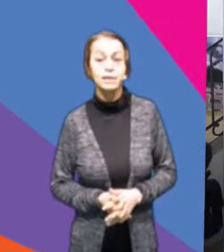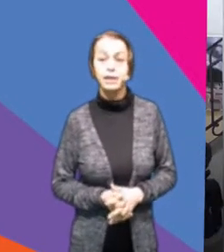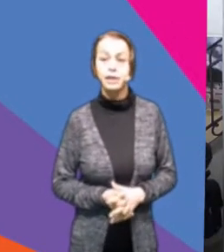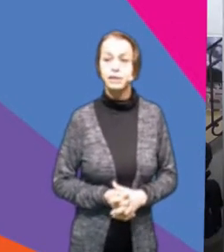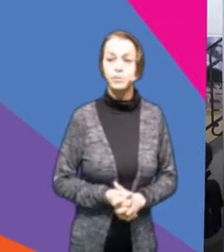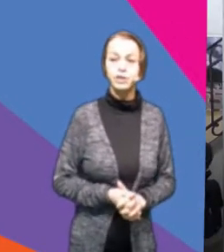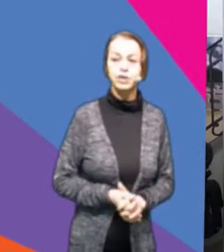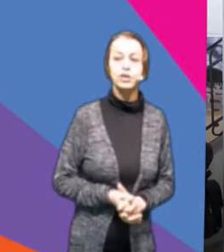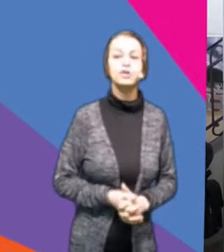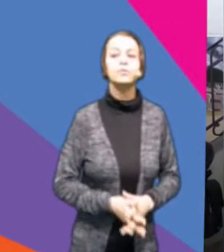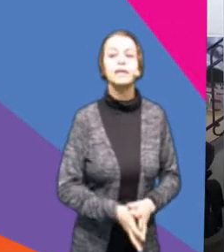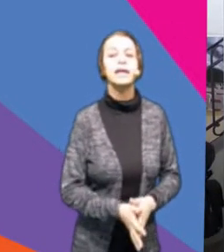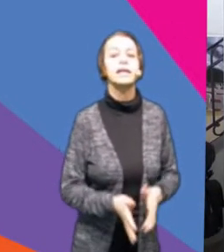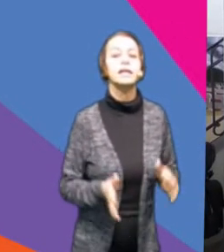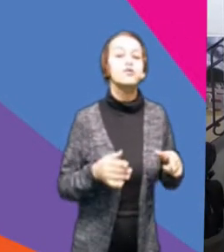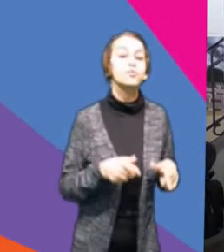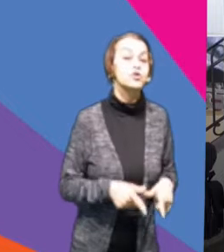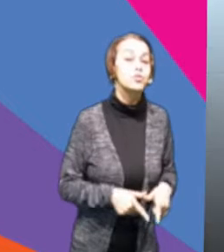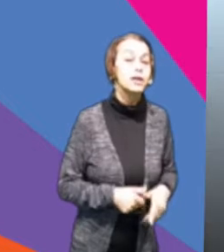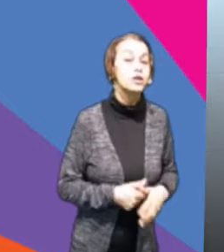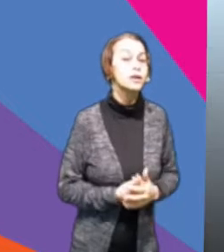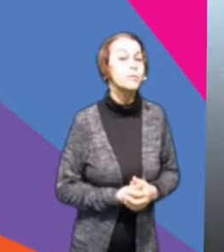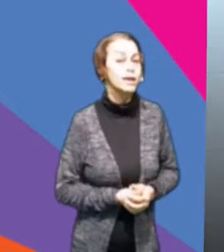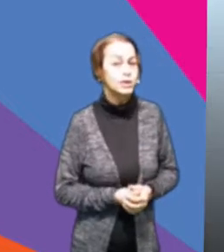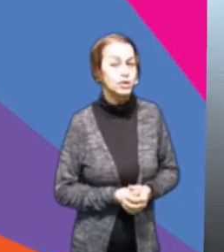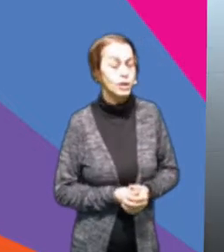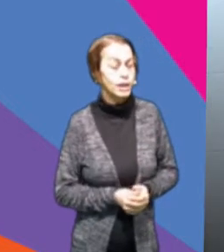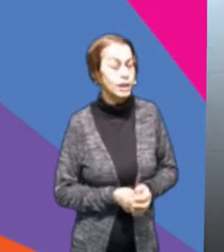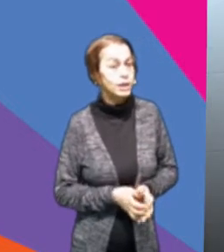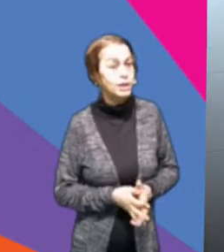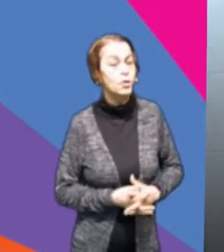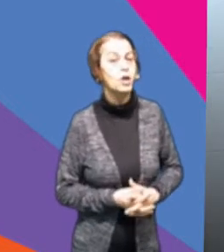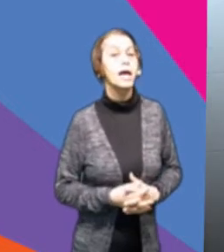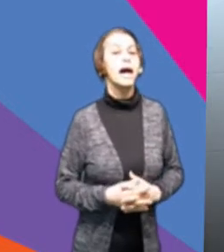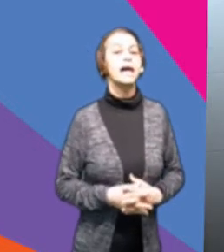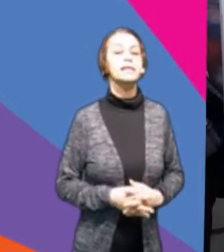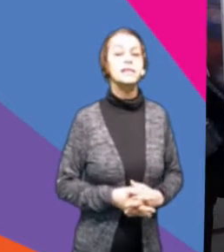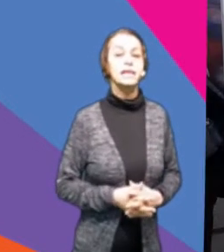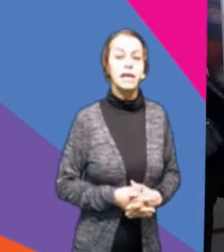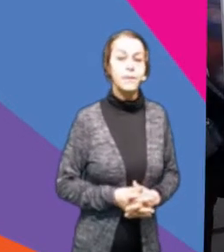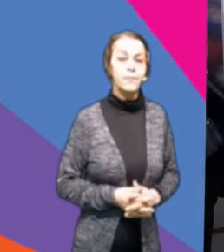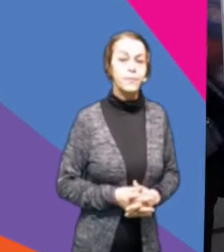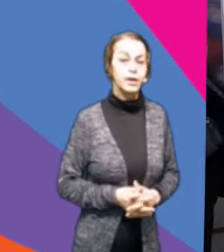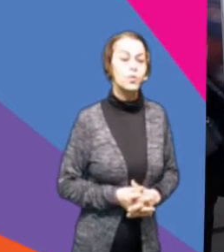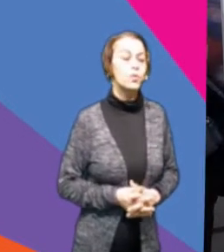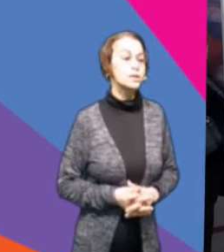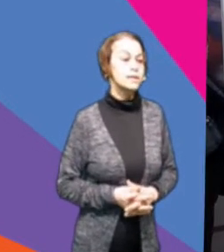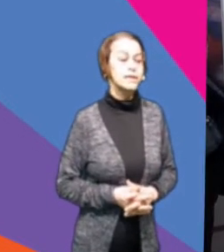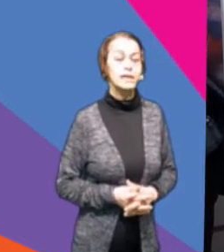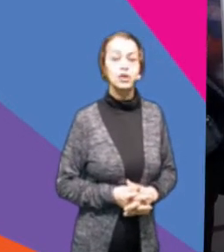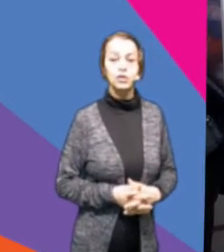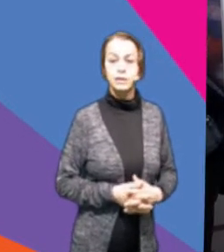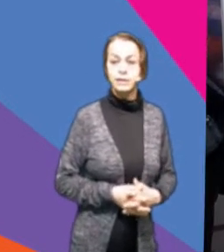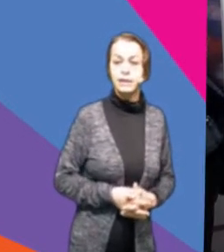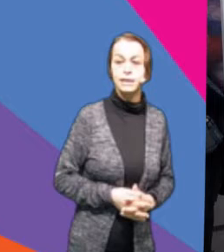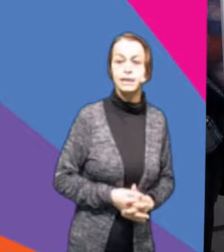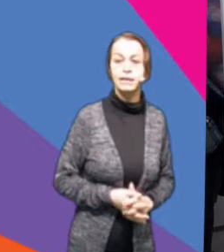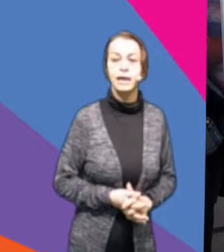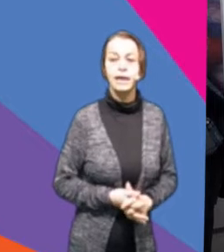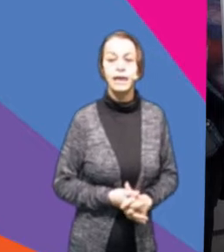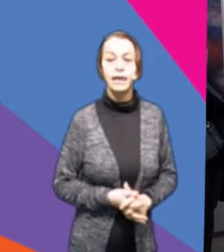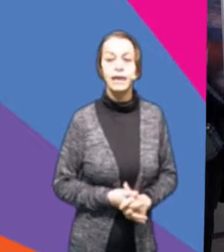sala de exposiciones ubicada en el subsuelo del Palacio Legislativo, allí en Perú